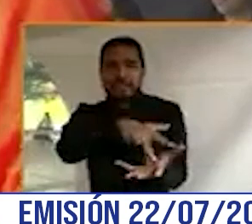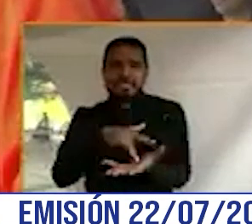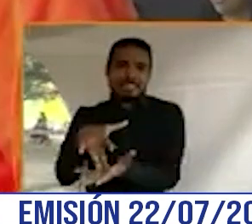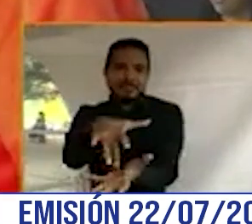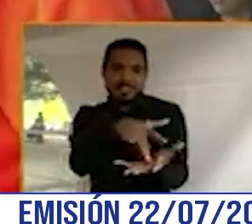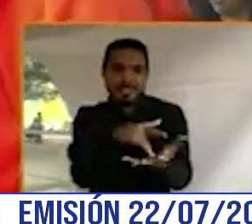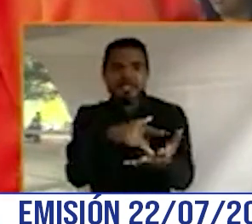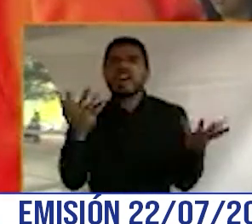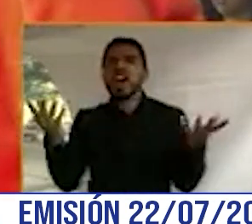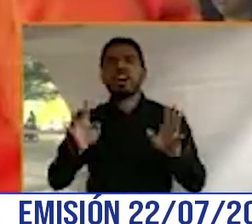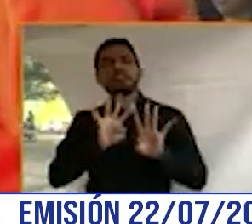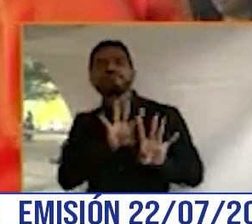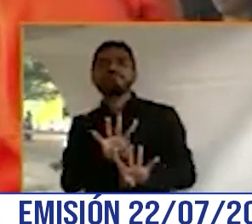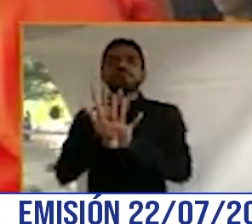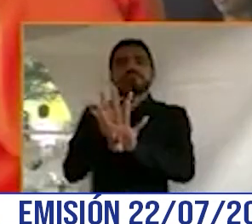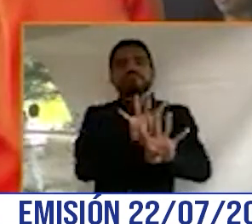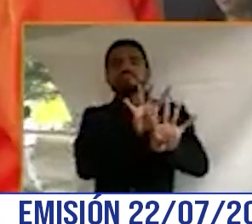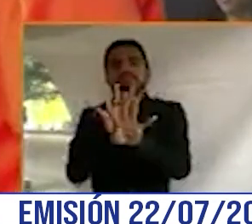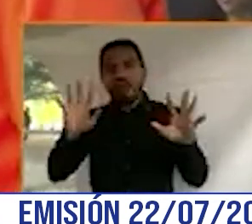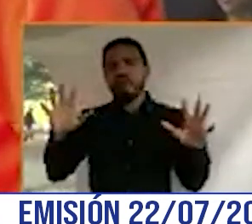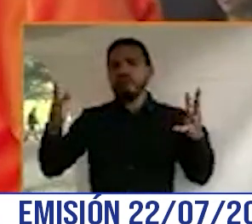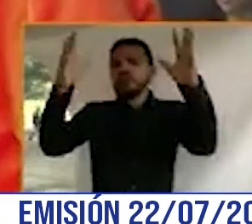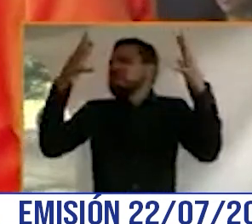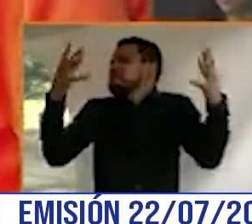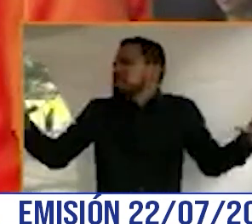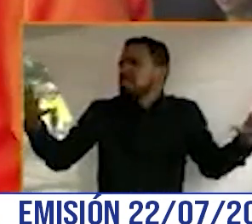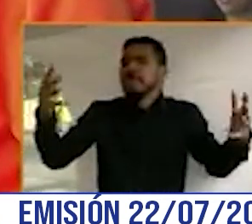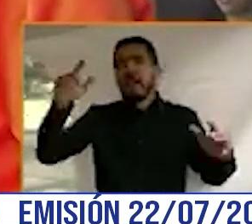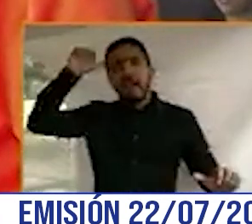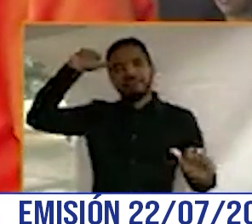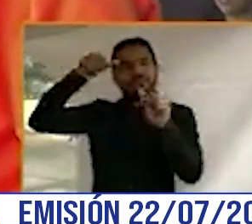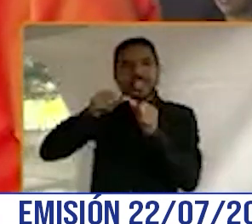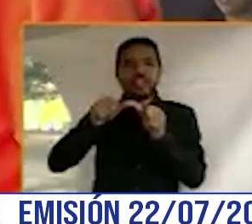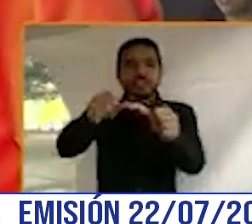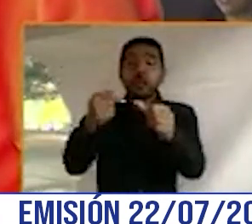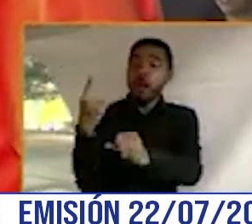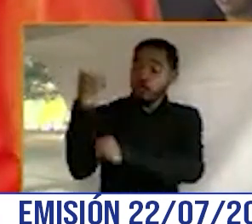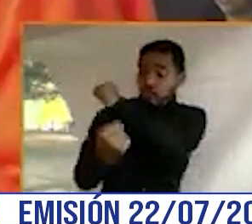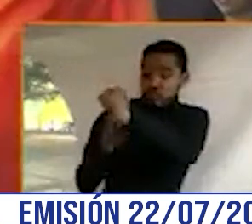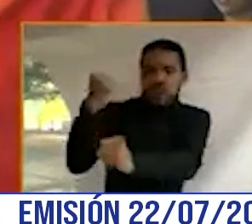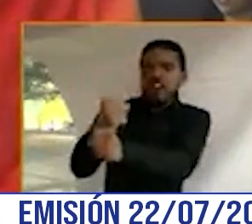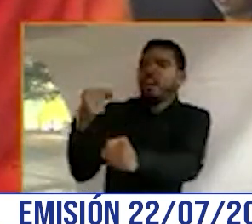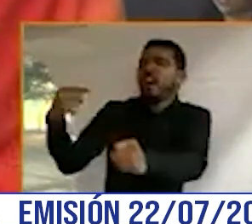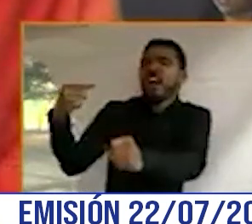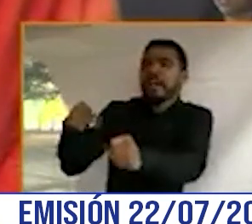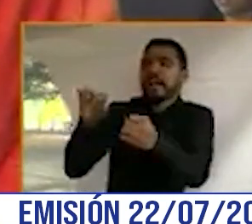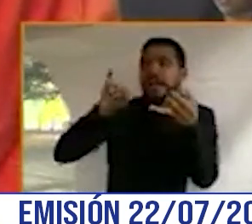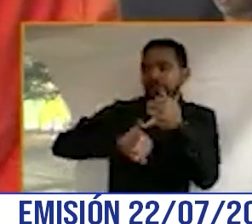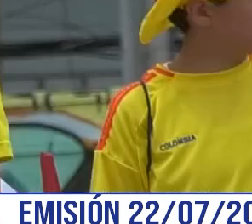al desfile de conmemoración de un año más de